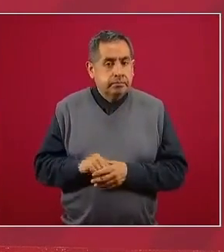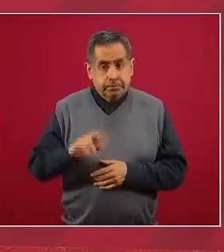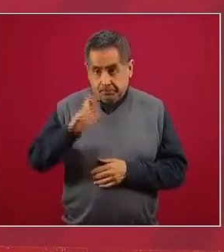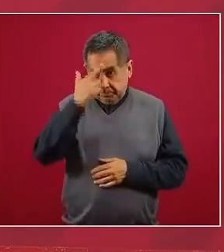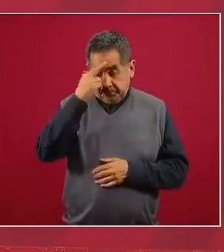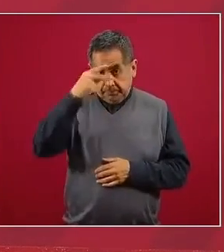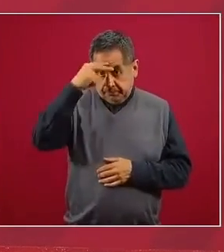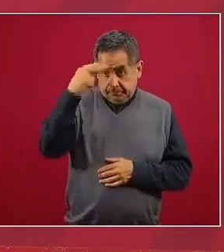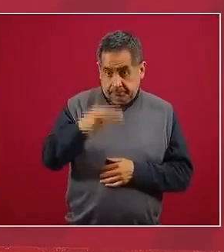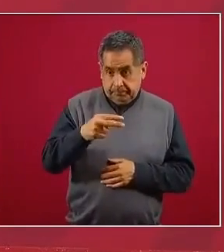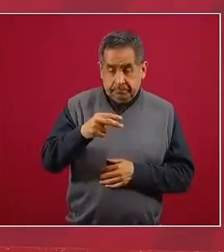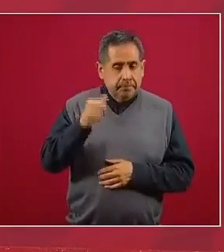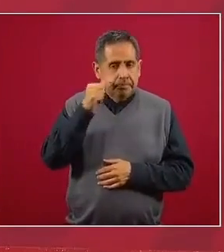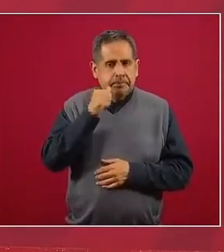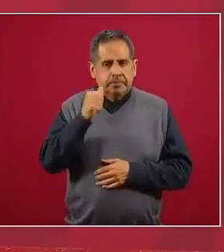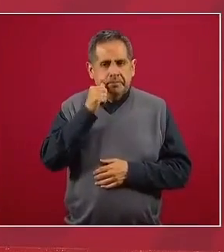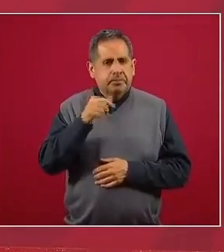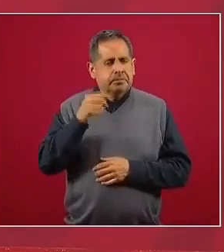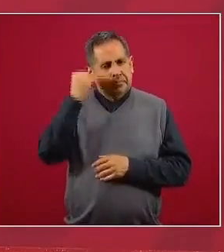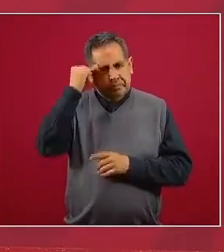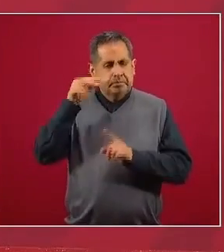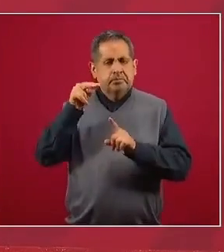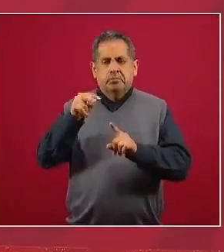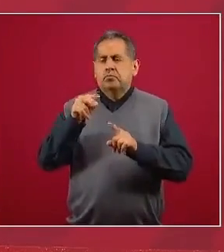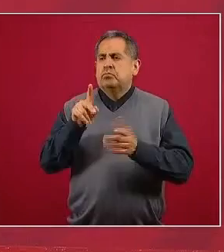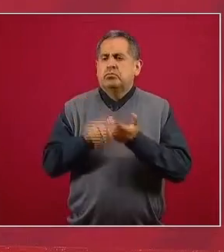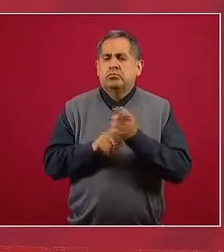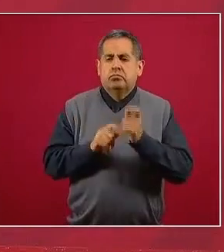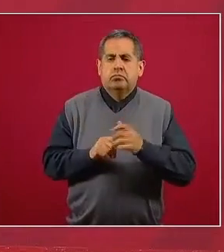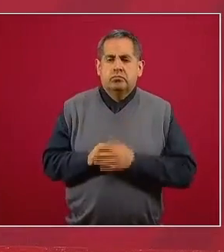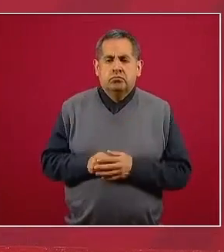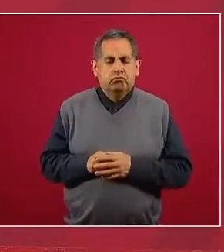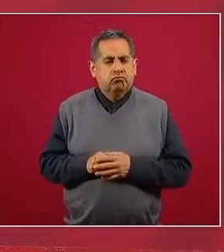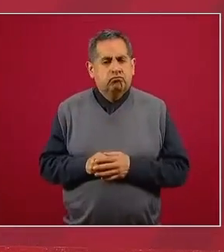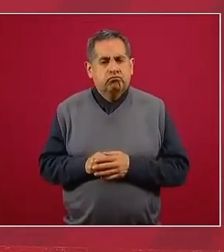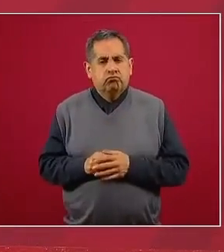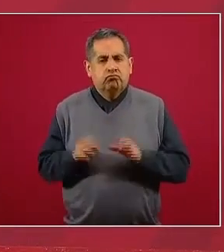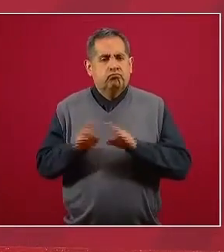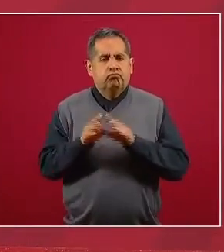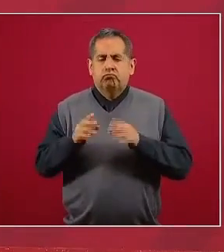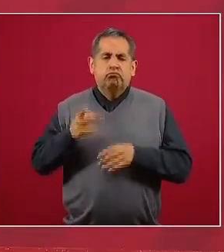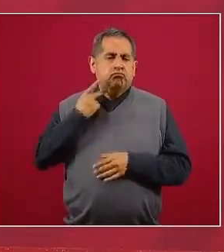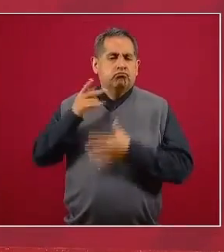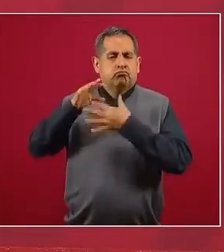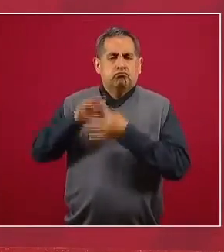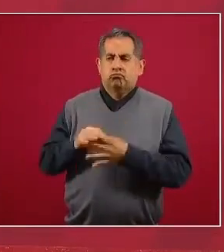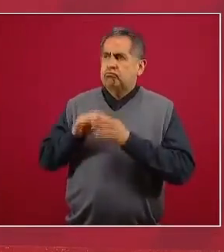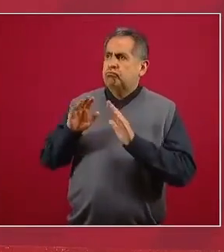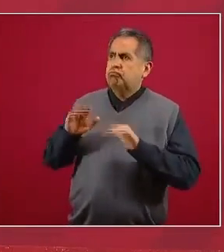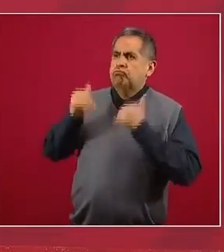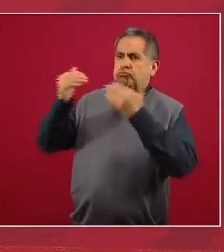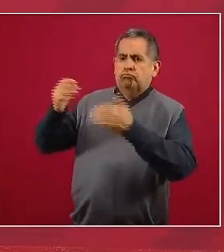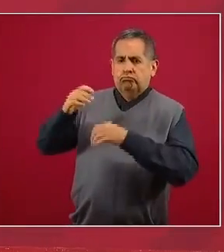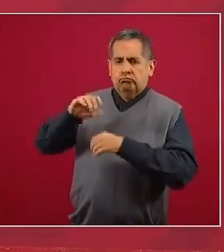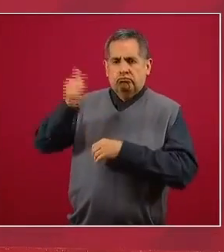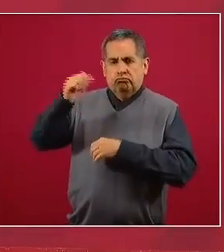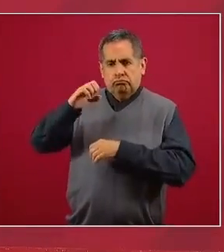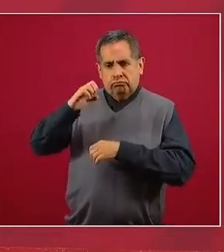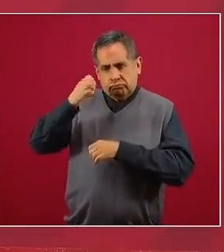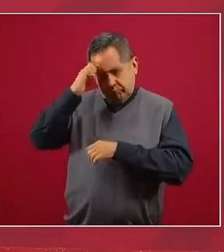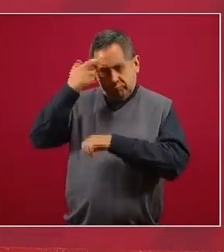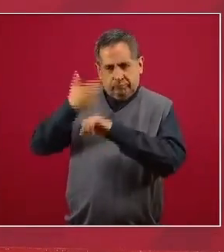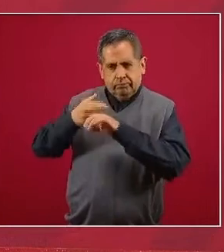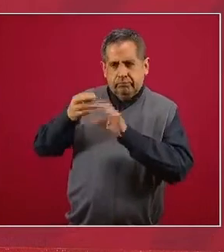Recordar que México siempre ha tenido una perspectiva de diplomacia de nuestra política exterior. Aquí me meto un poco